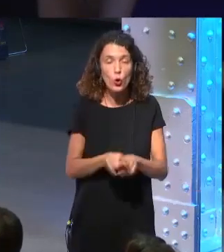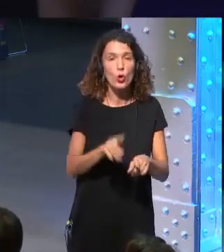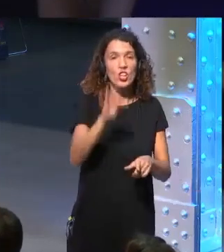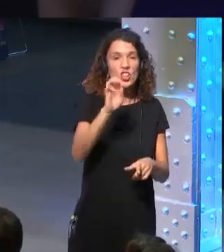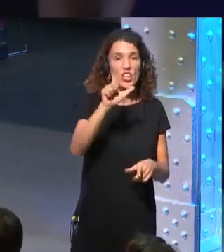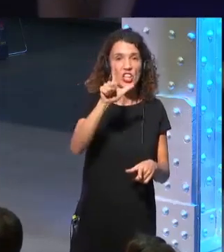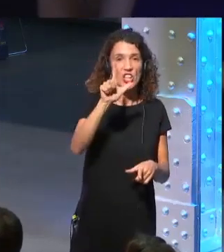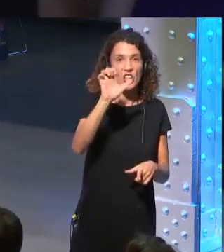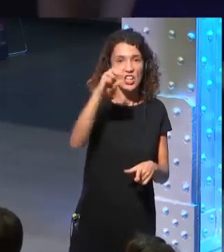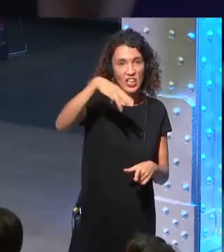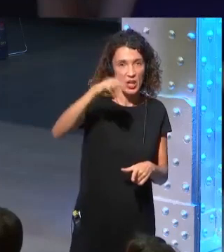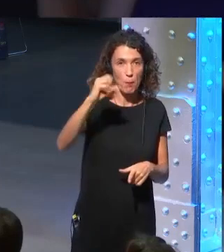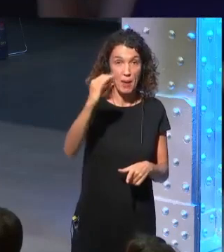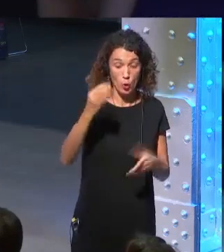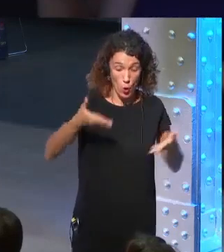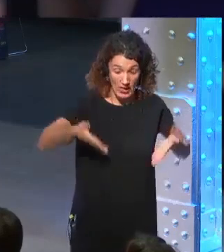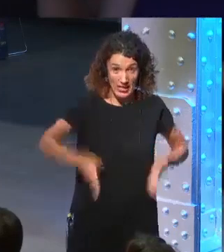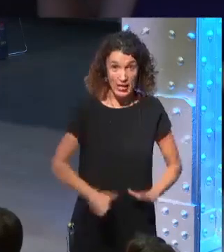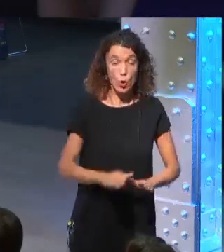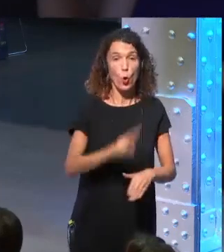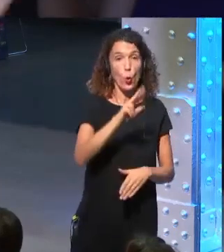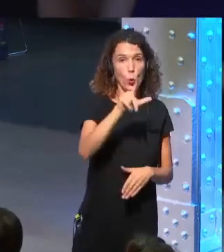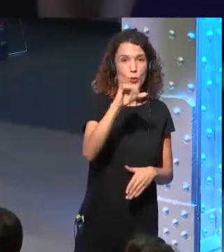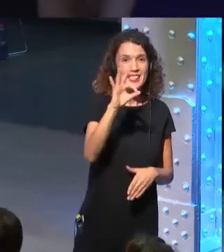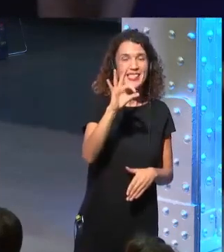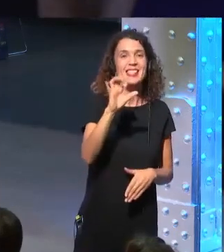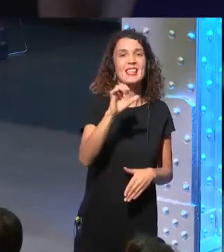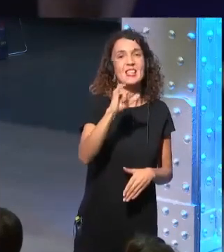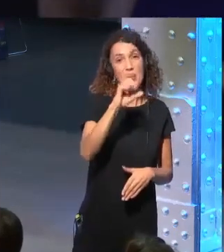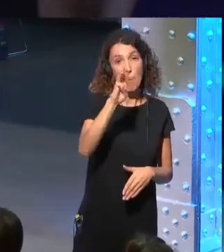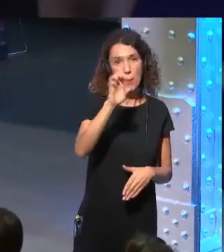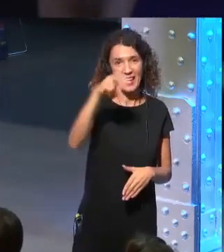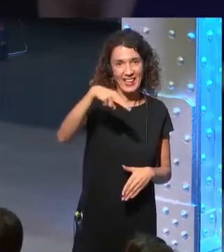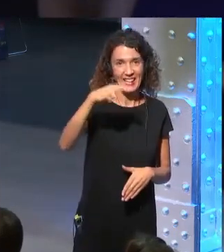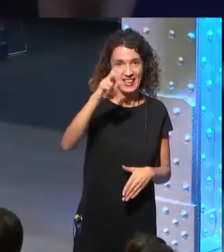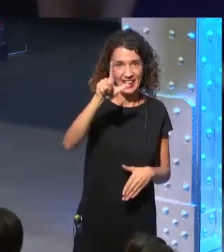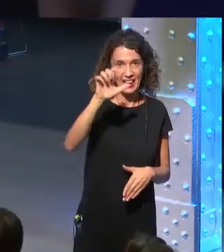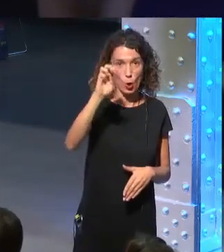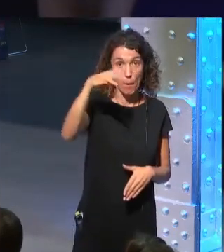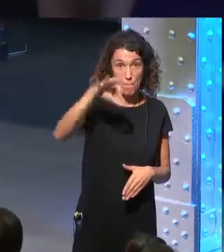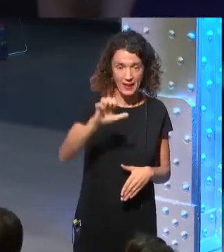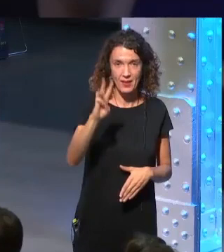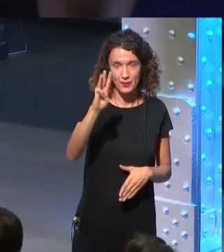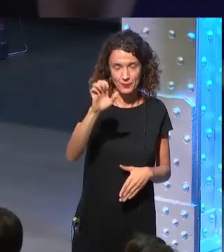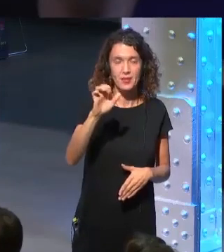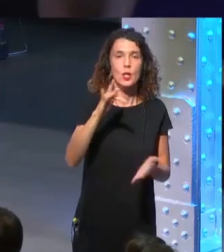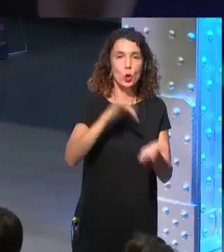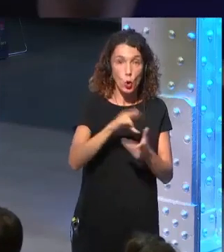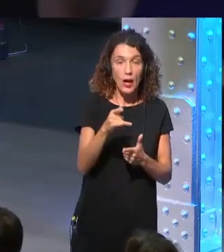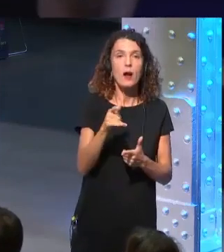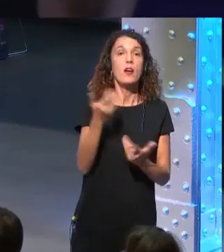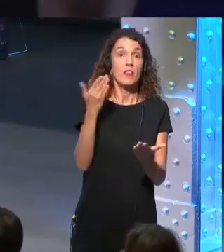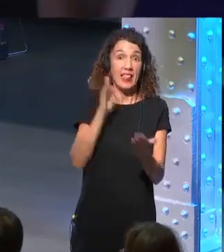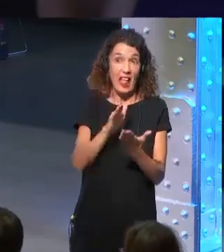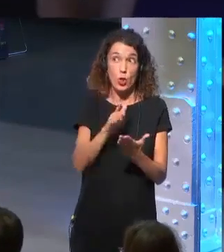Telémaco, el hijo de Ulises y Penélope, y la persona que se está enfrentando a ella en